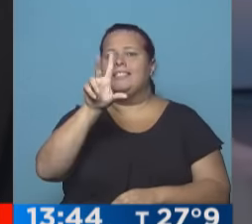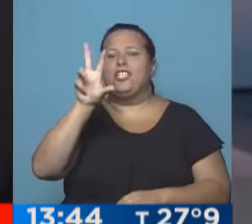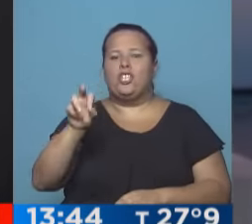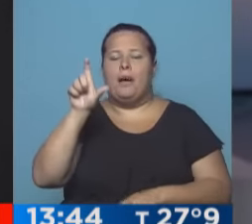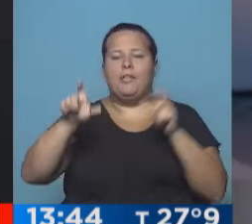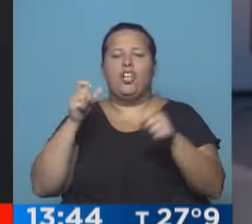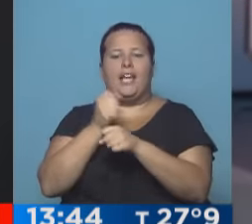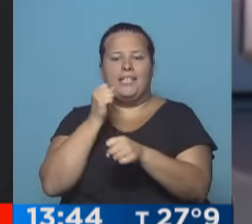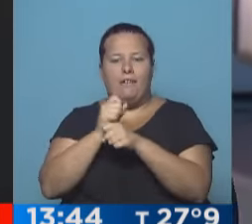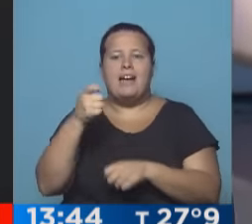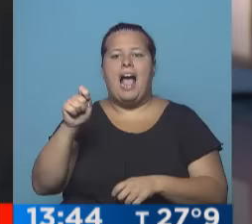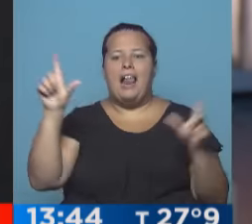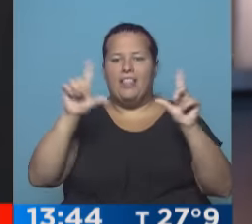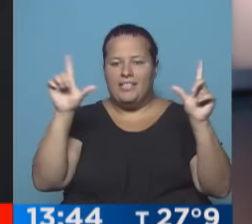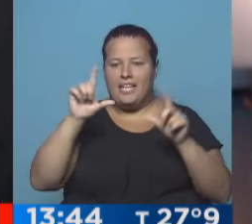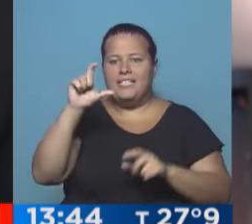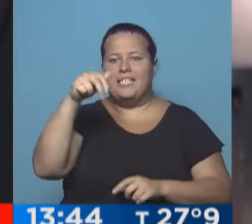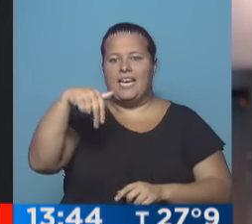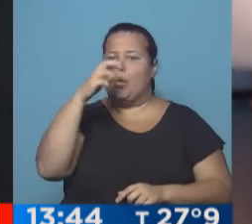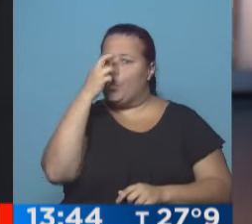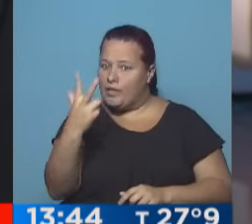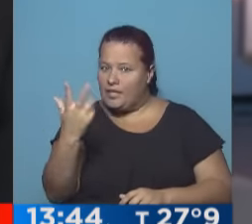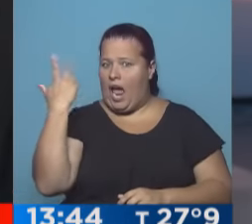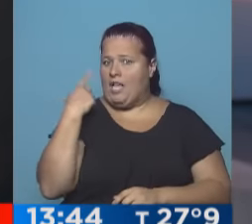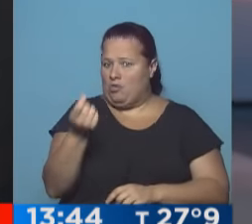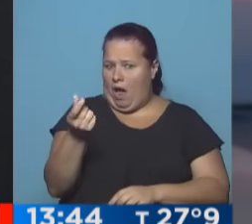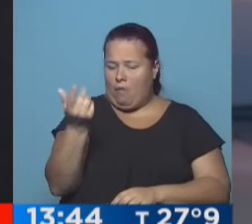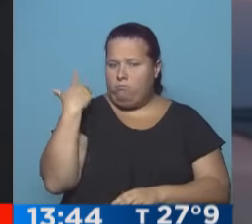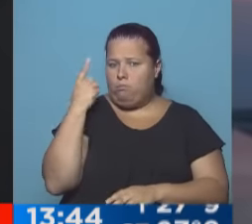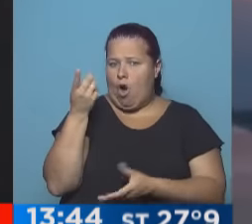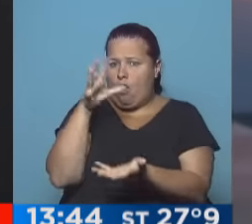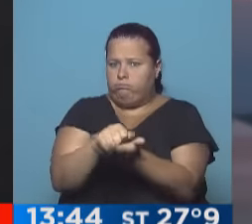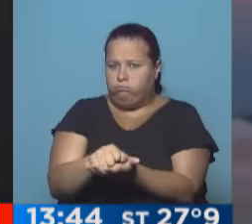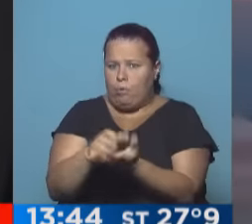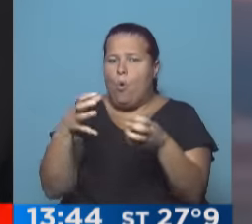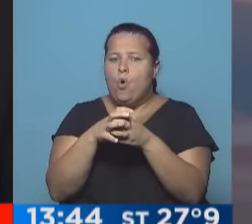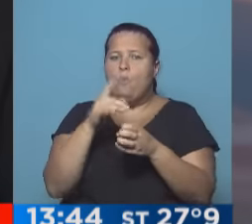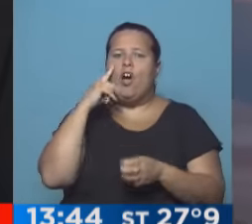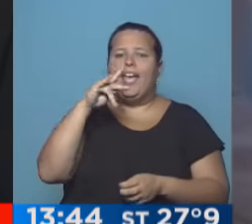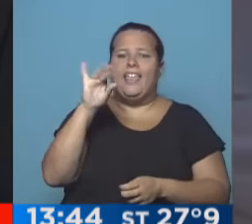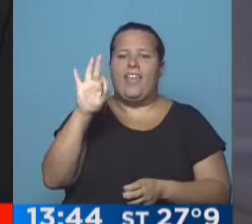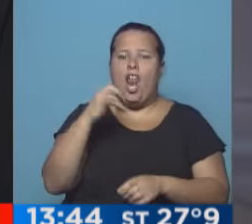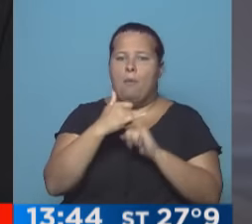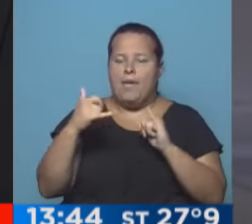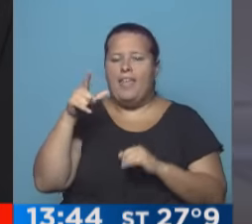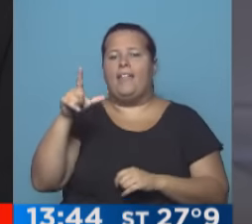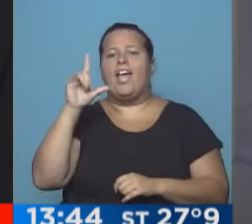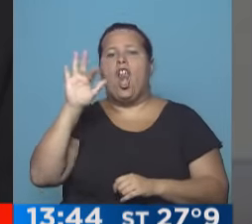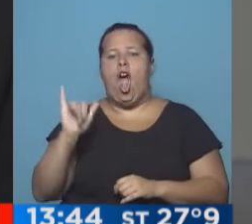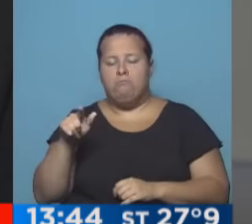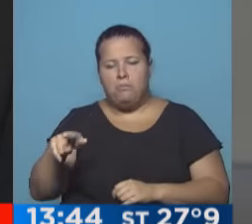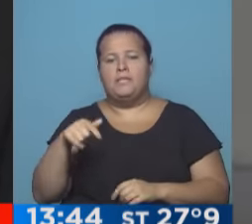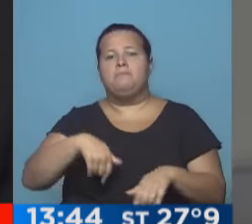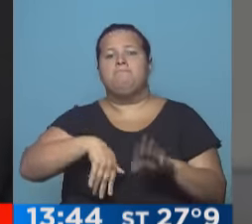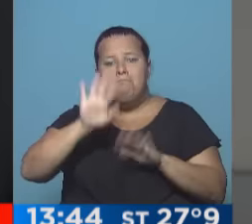130 trabajadores del canal de televisión CN23 que compró hace solo unos días el grupo Índalo Media del empresario Cristóbal López. Son más,